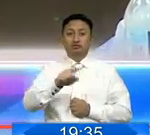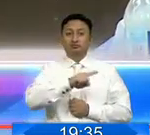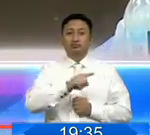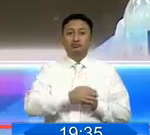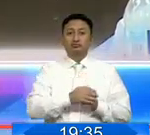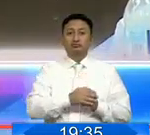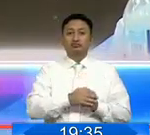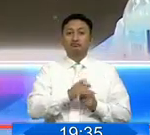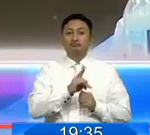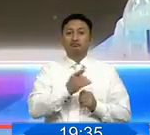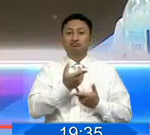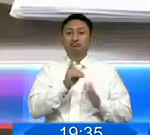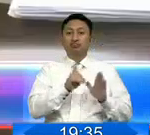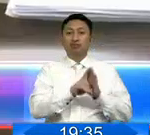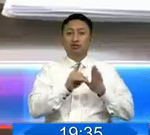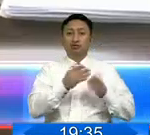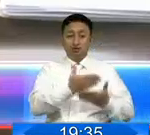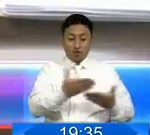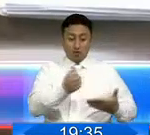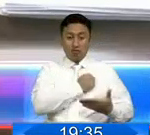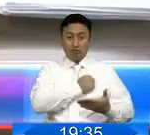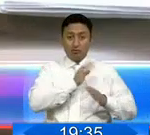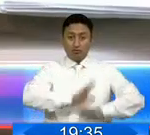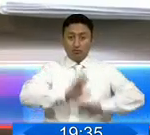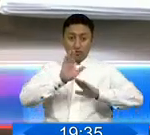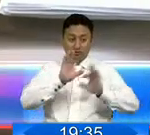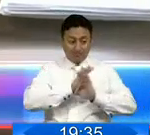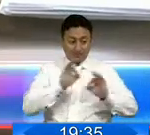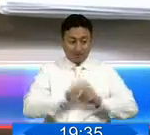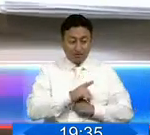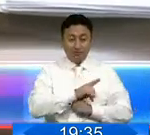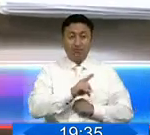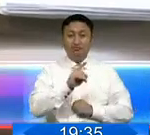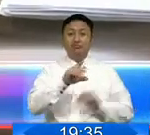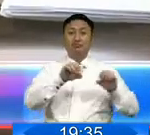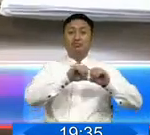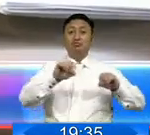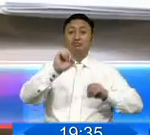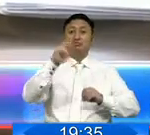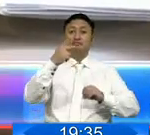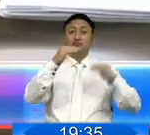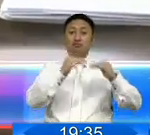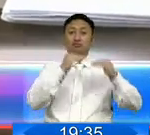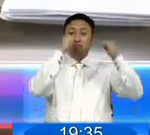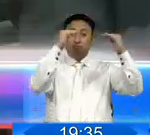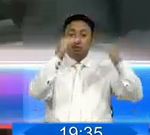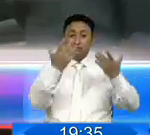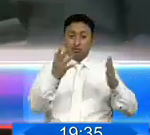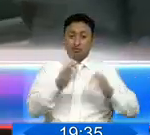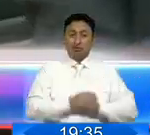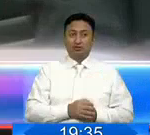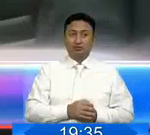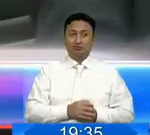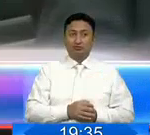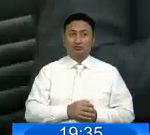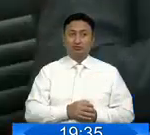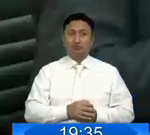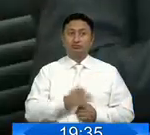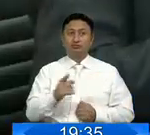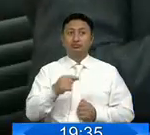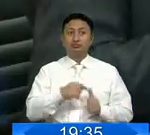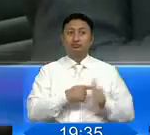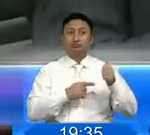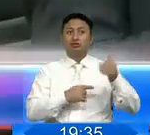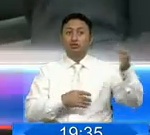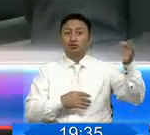la declaración juramentada de sus bienes y no contar con el título de tercer nivel registrado en la CENESID. Acá está, hay un solo